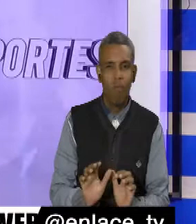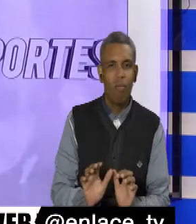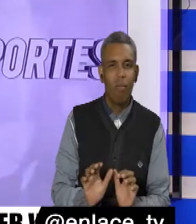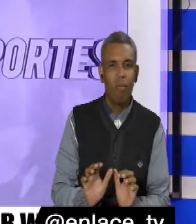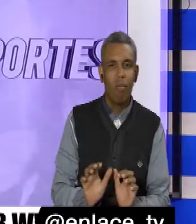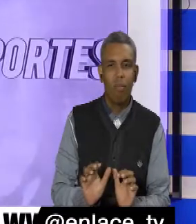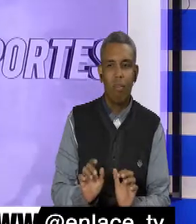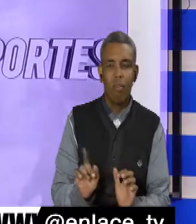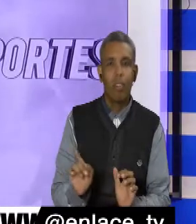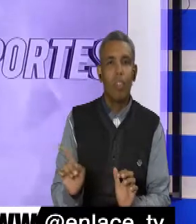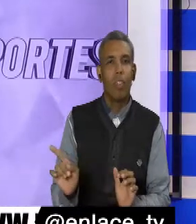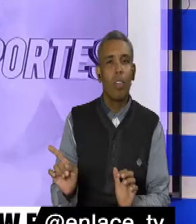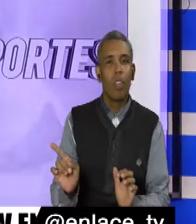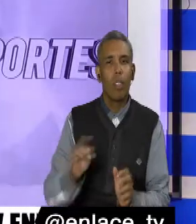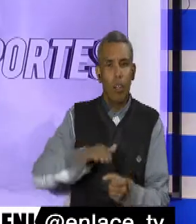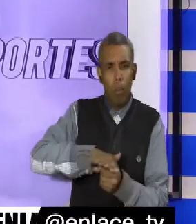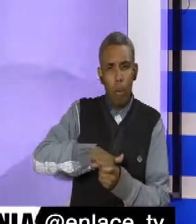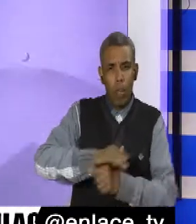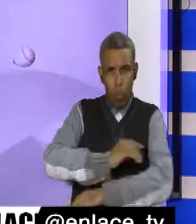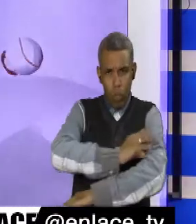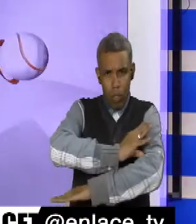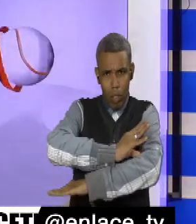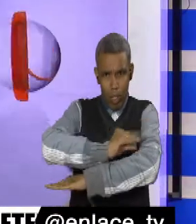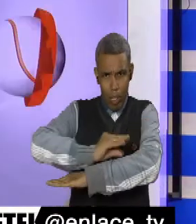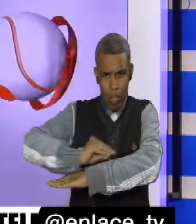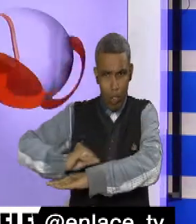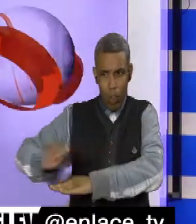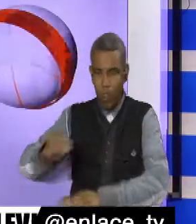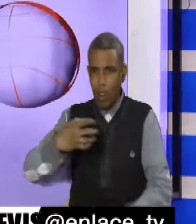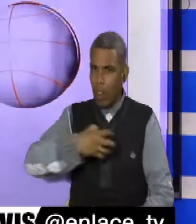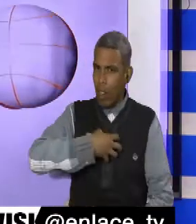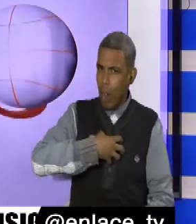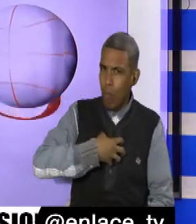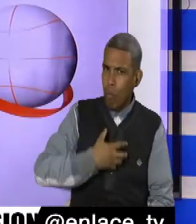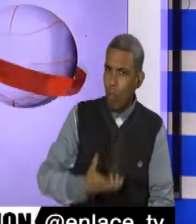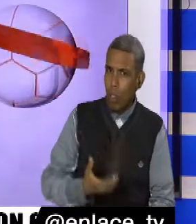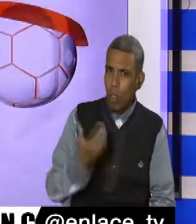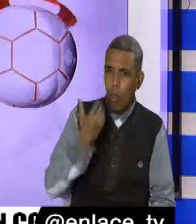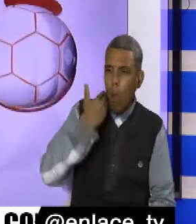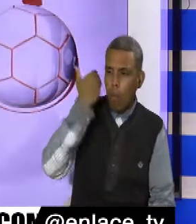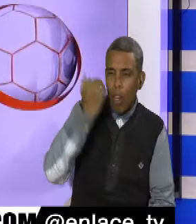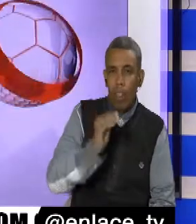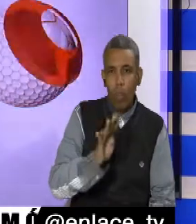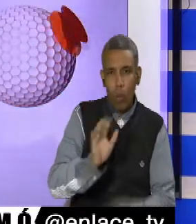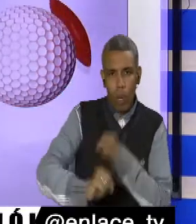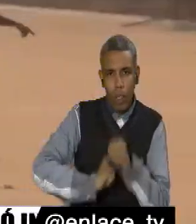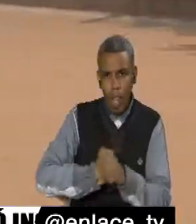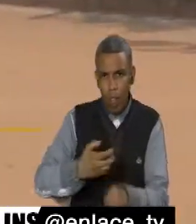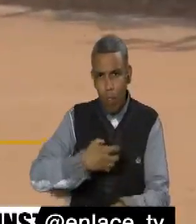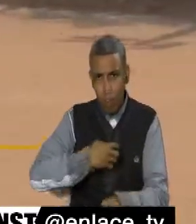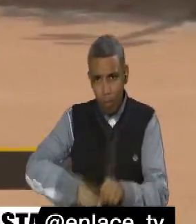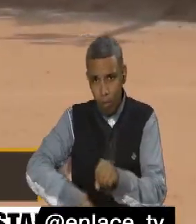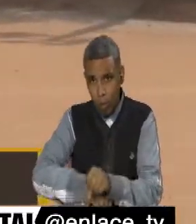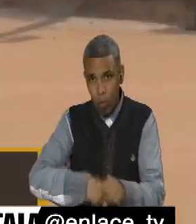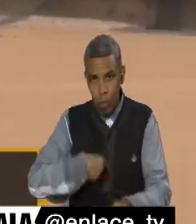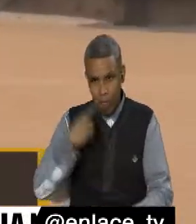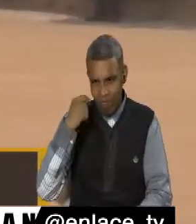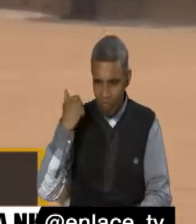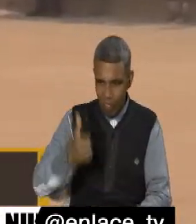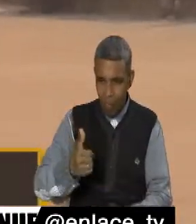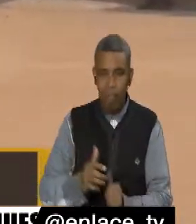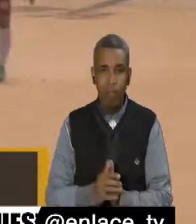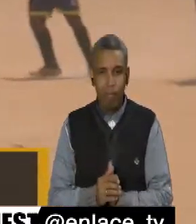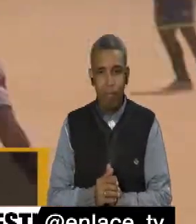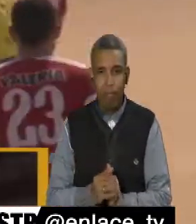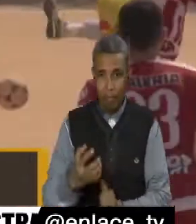la Planada del Cerro con el torneo del campeonato de mayores de 40 años. En todo un espectáculo deportivo